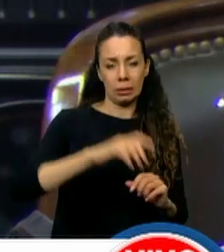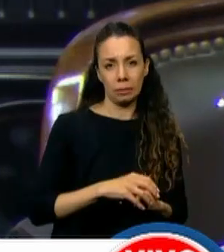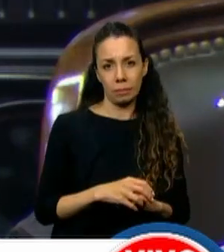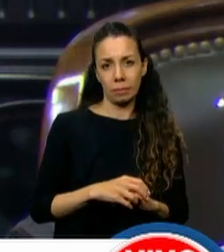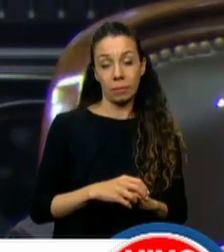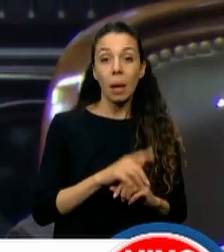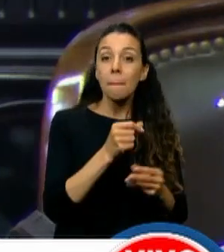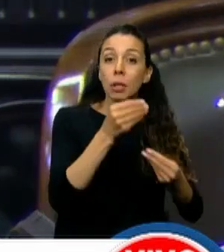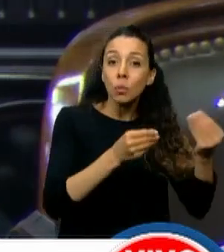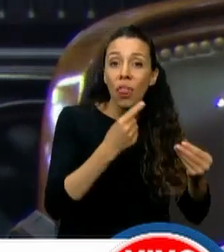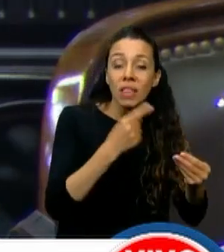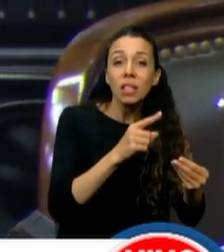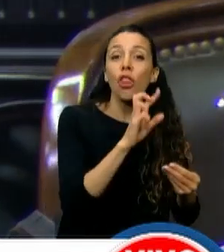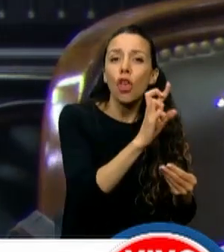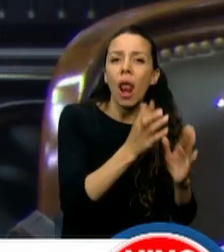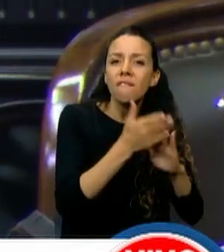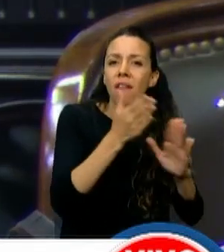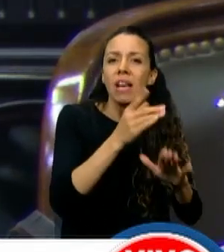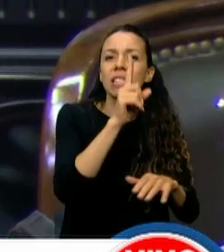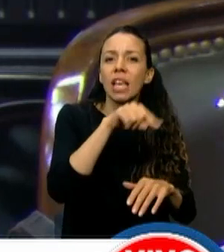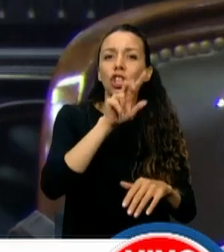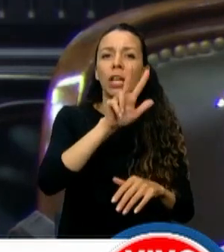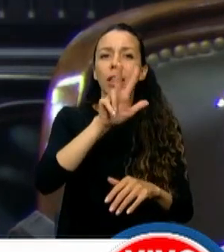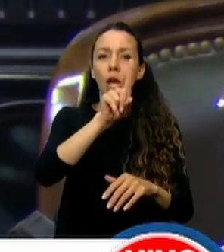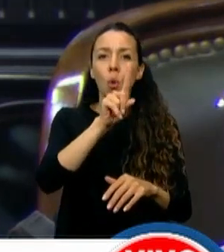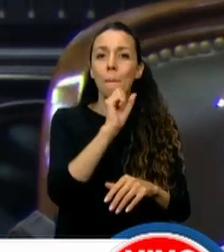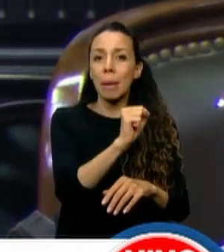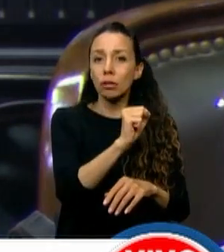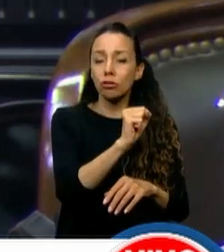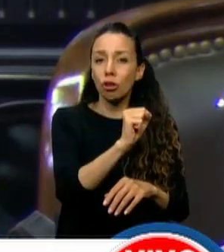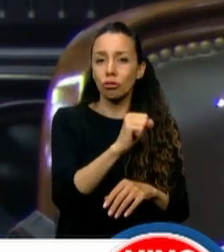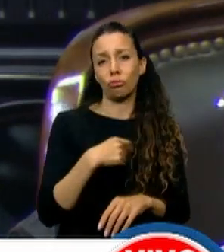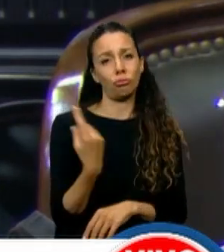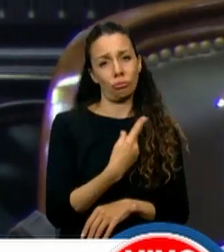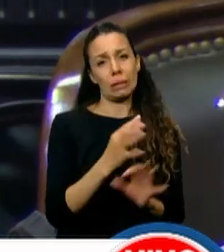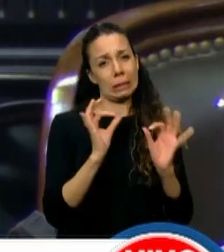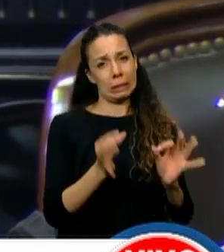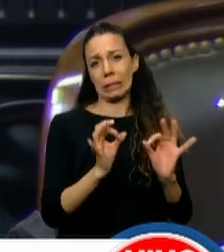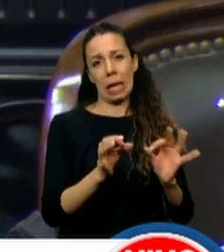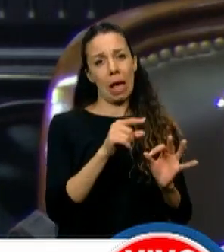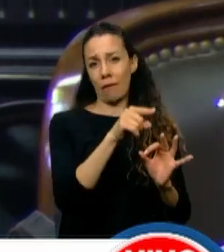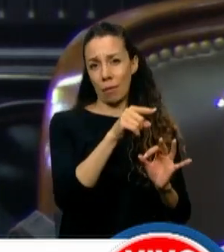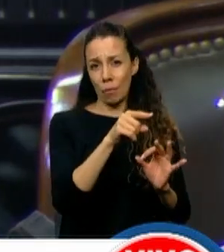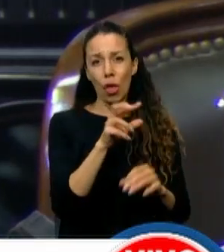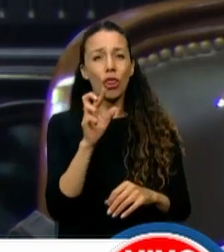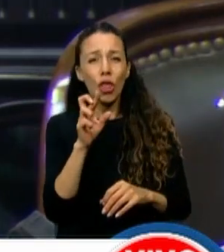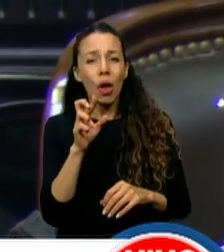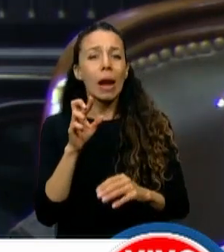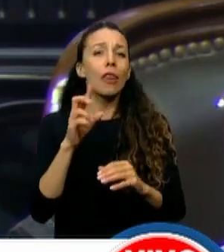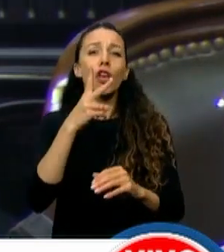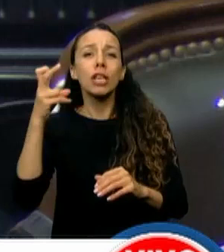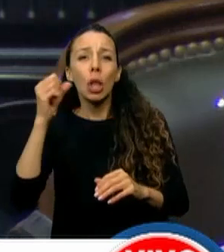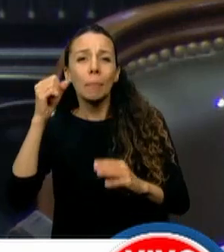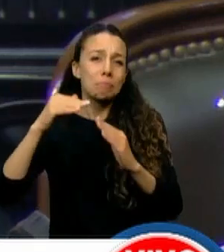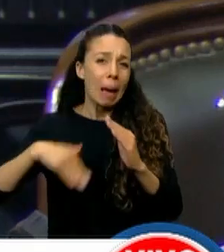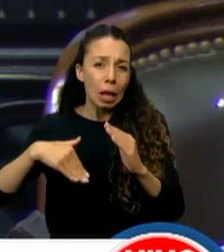el dólar va a estar en 131 pesos, cuando sabemos que no vamos a poder conseguir el dólar a menos de